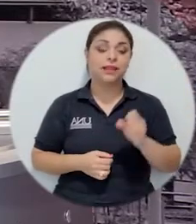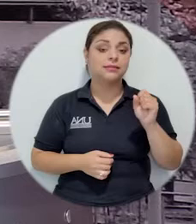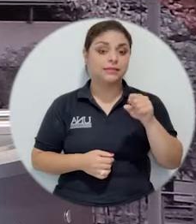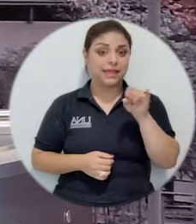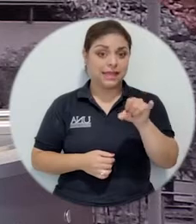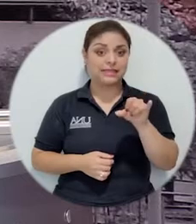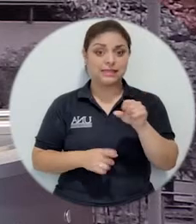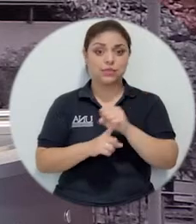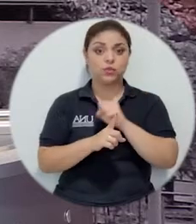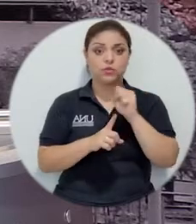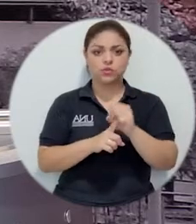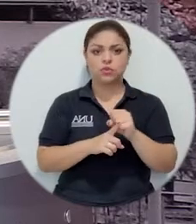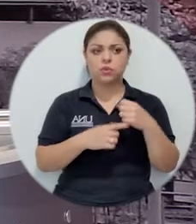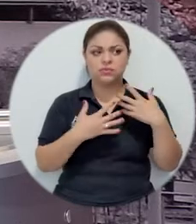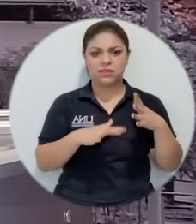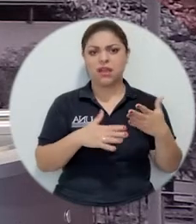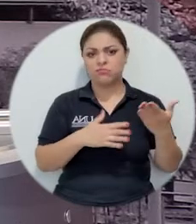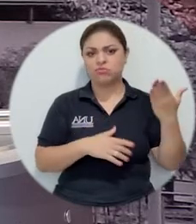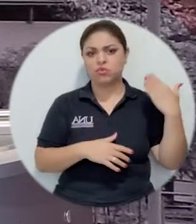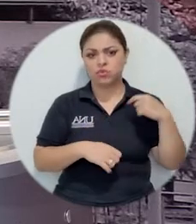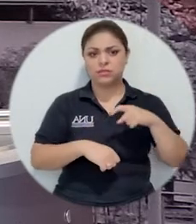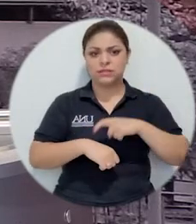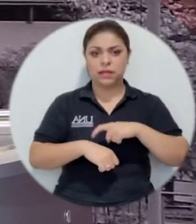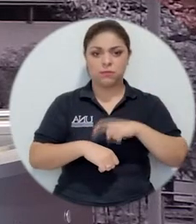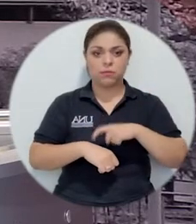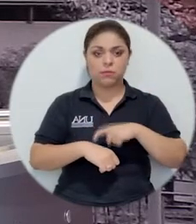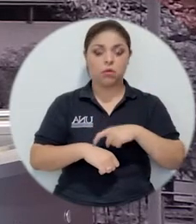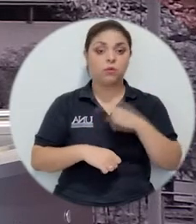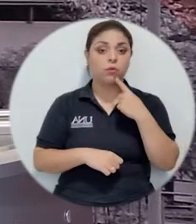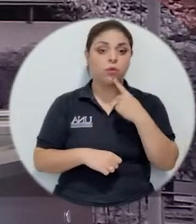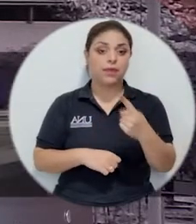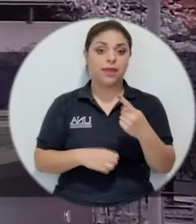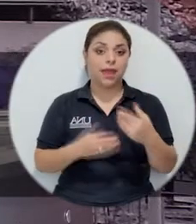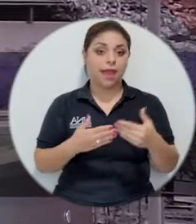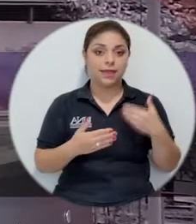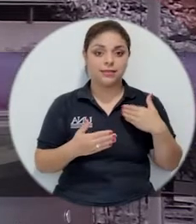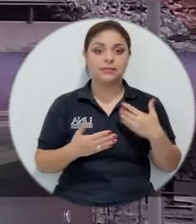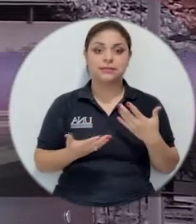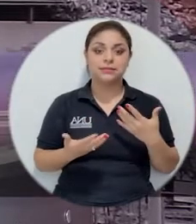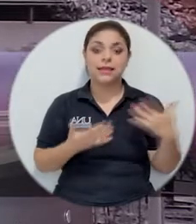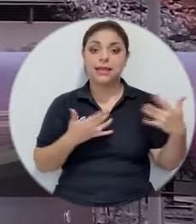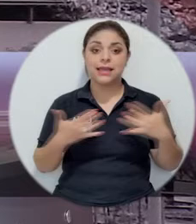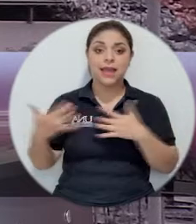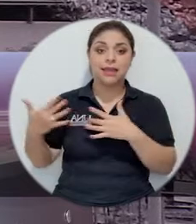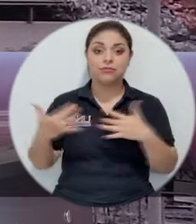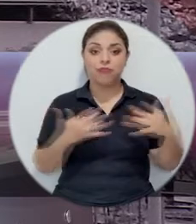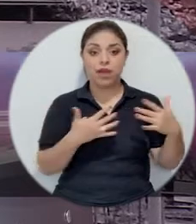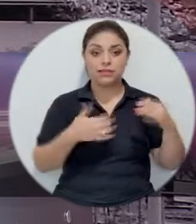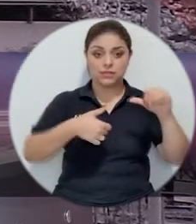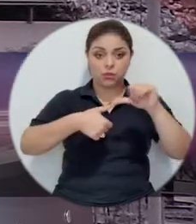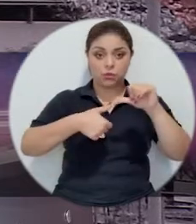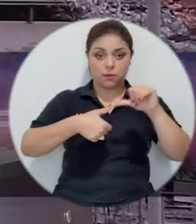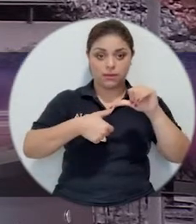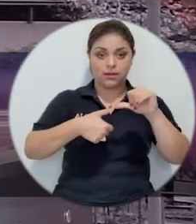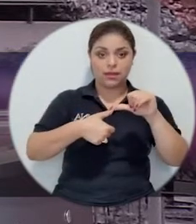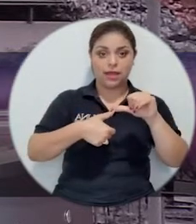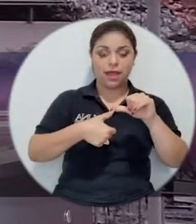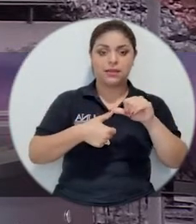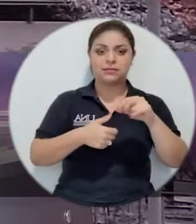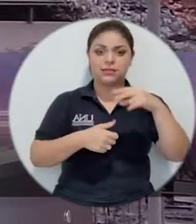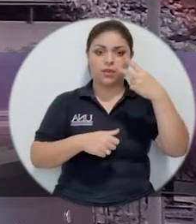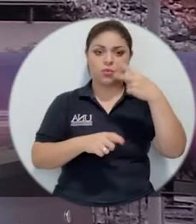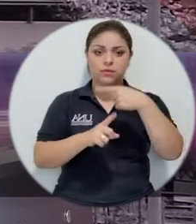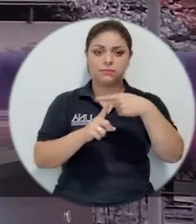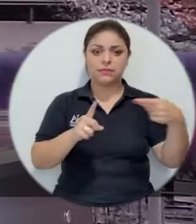viene presentando hace mucho tiempo. Como mencionaba yo en el bloque anterior, la guerra en Centroamérica durante toda la segunda mitad del